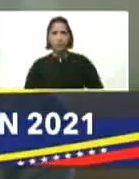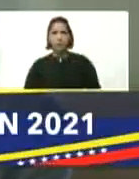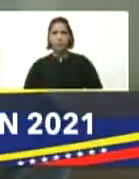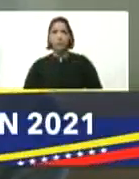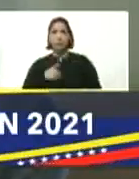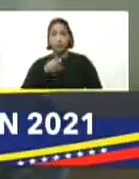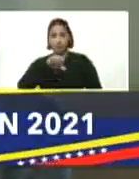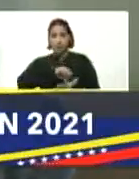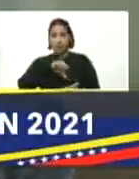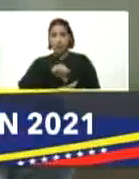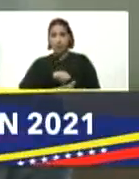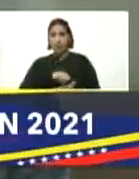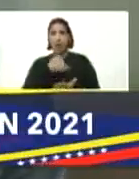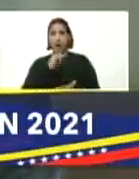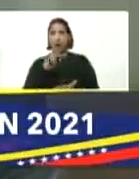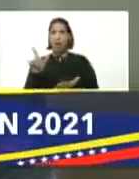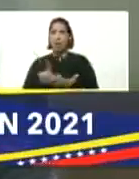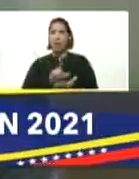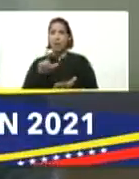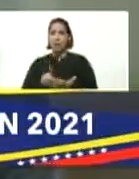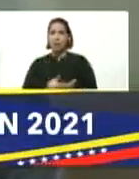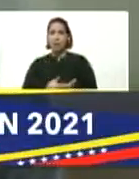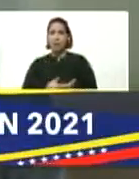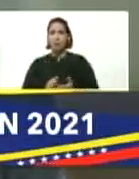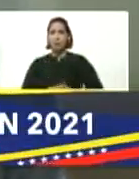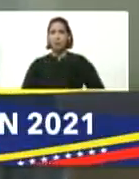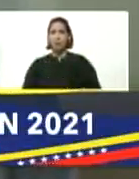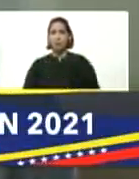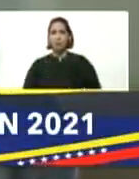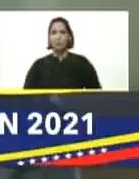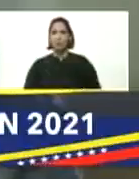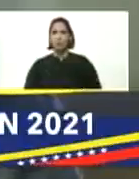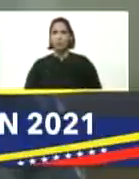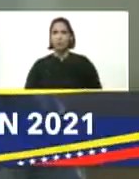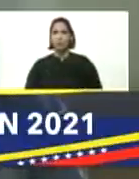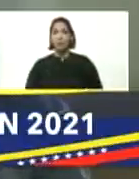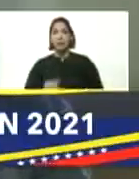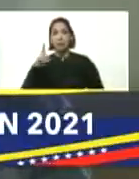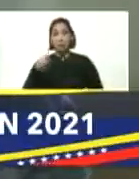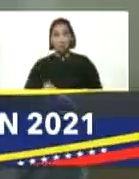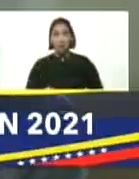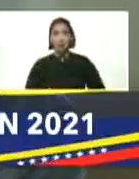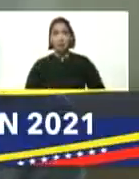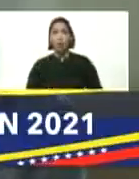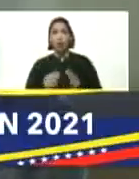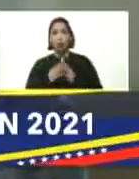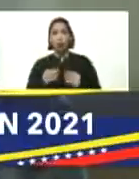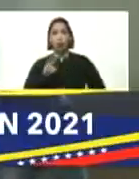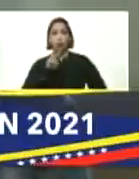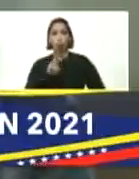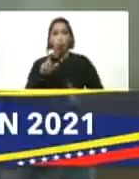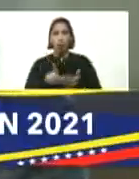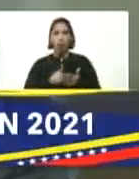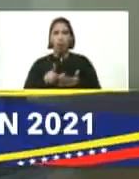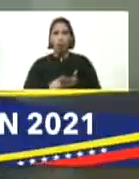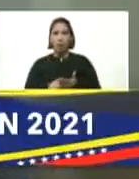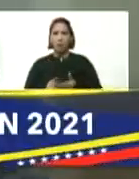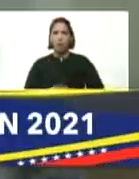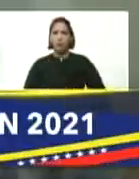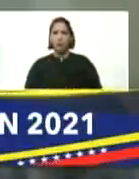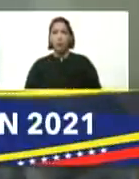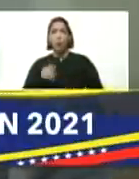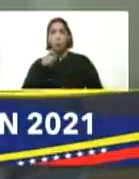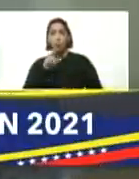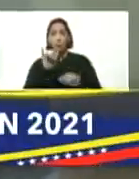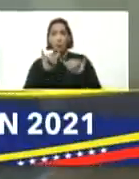parte central de ese libro. Está el continente prodigioso, está también esos dos libros, uno de los cuales usted, presidente, agarró